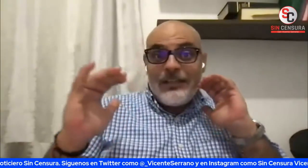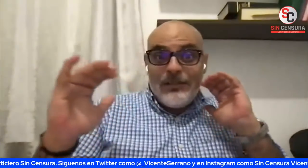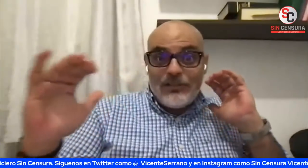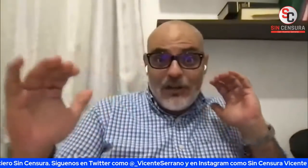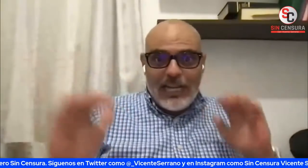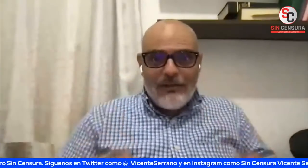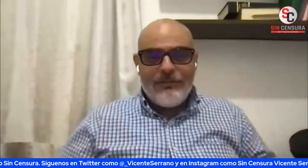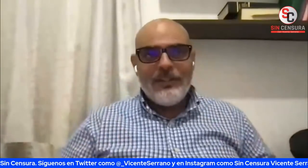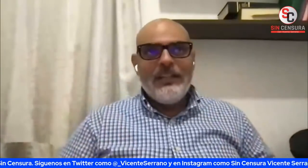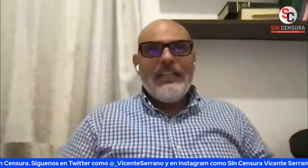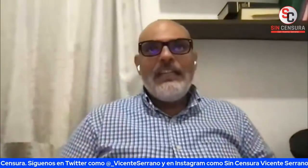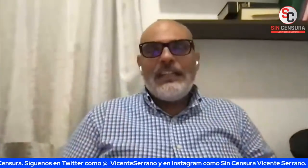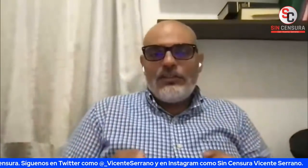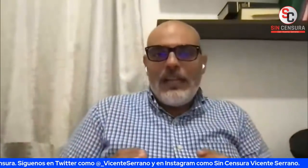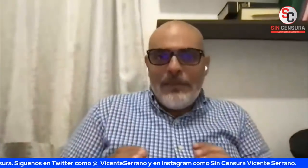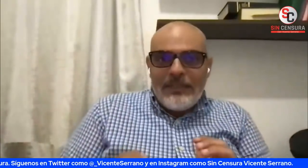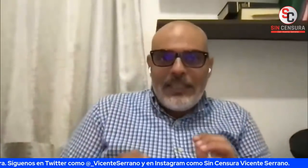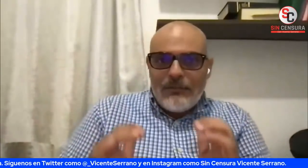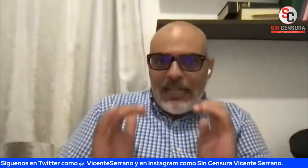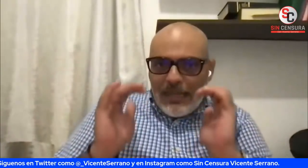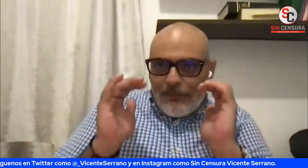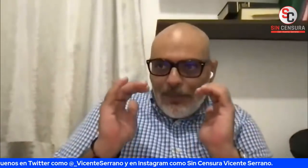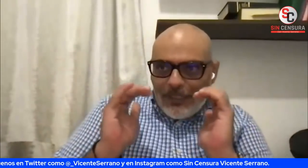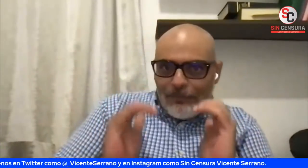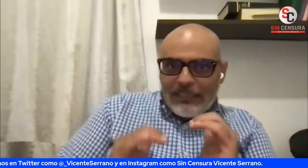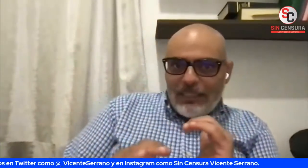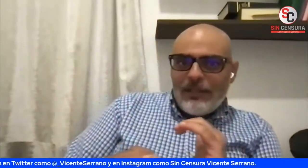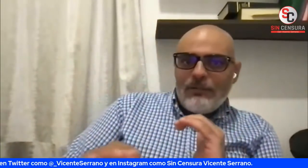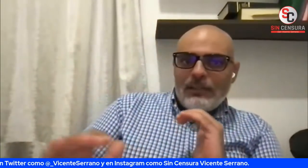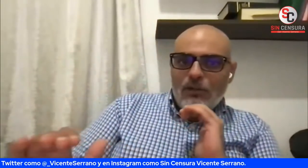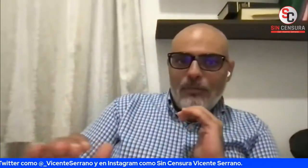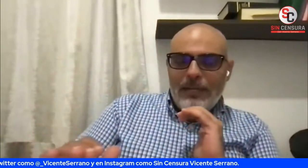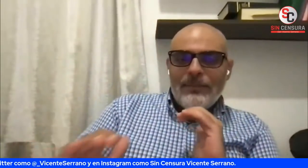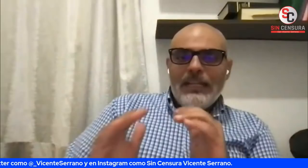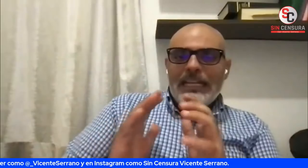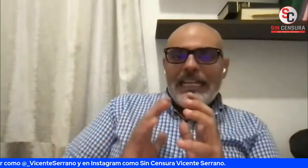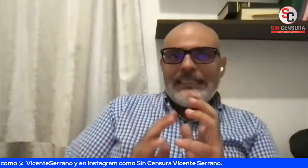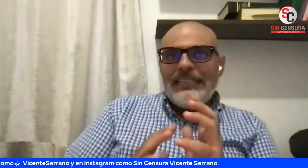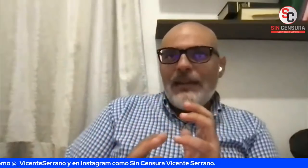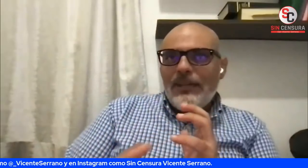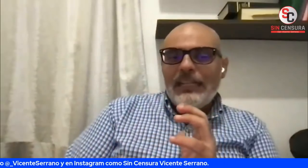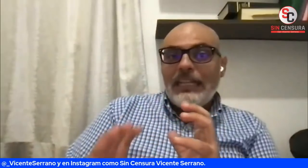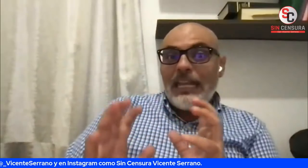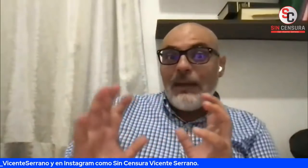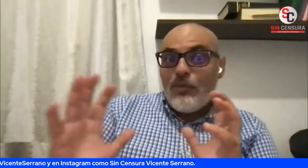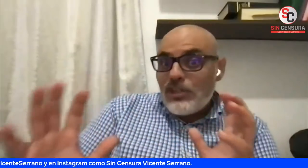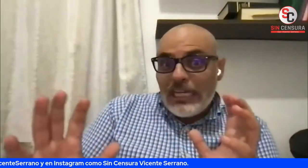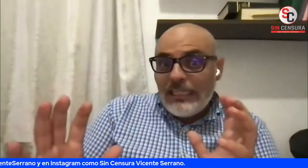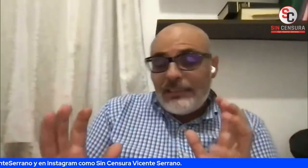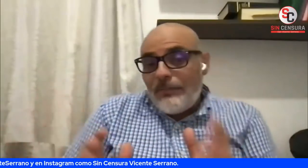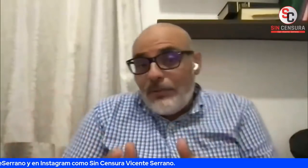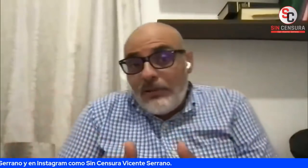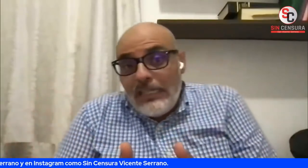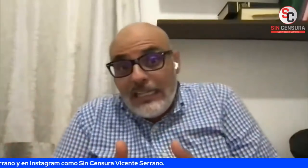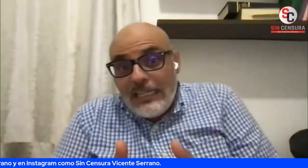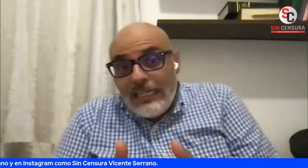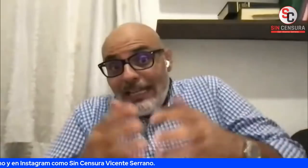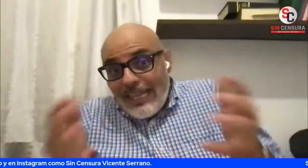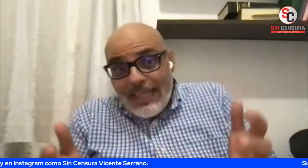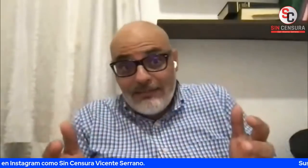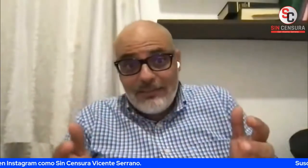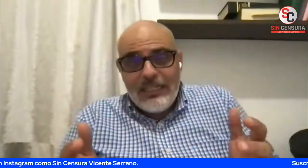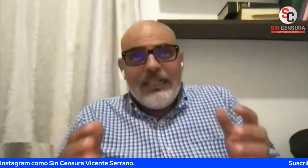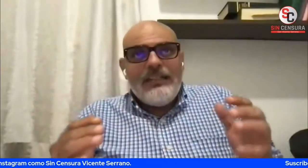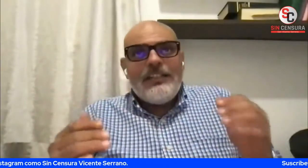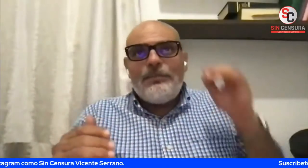estaban llenando el Zócalo, y que solamente era una perspectiva de una toma que hacía ver que era mucha gente, pero en realidad no